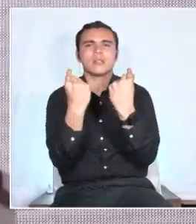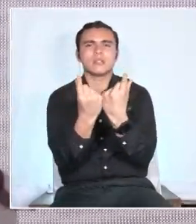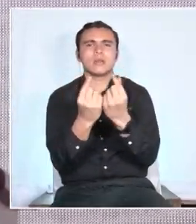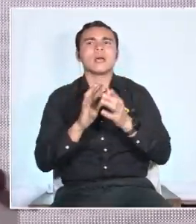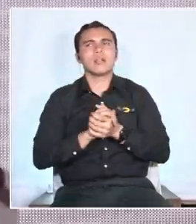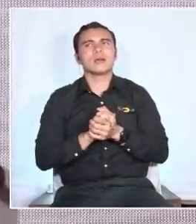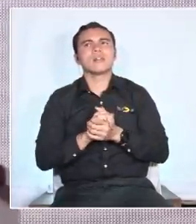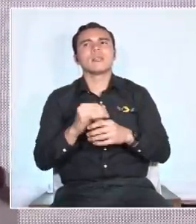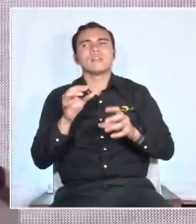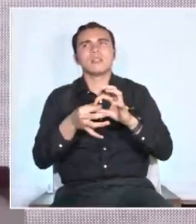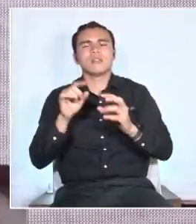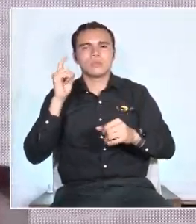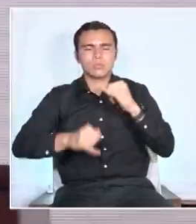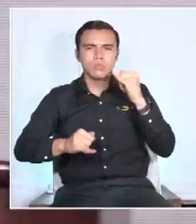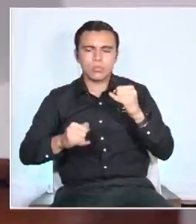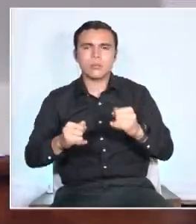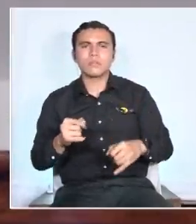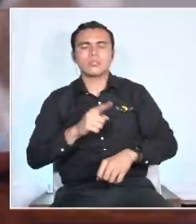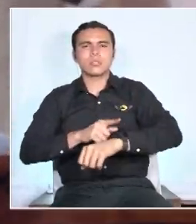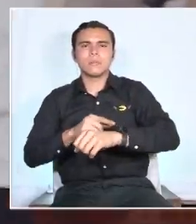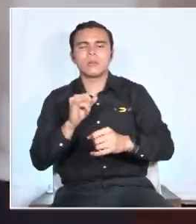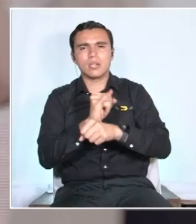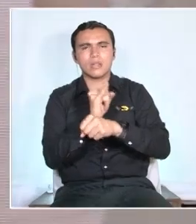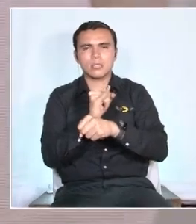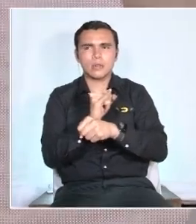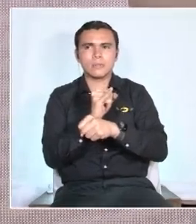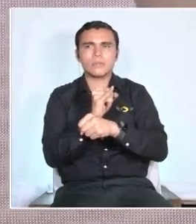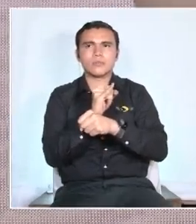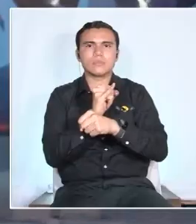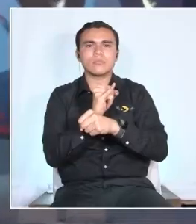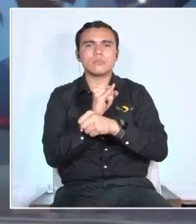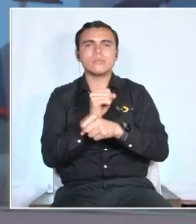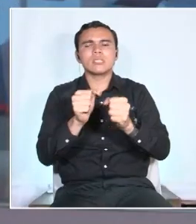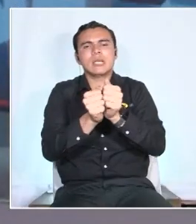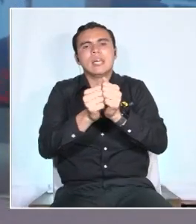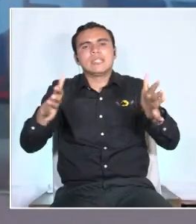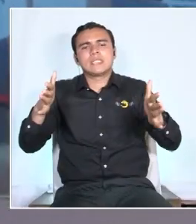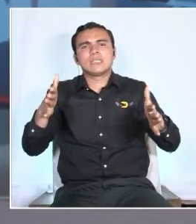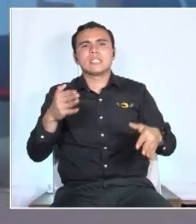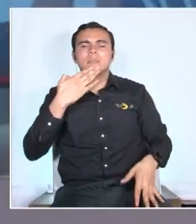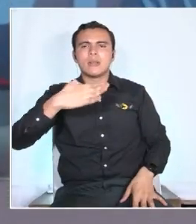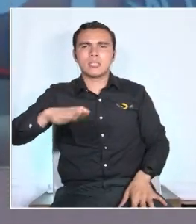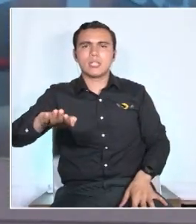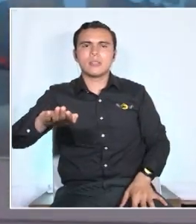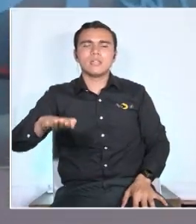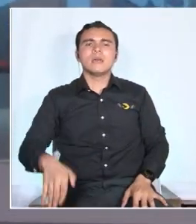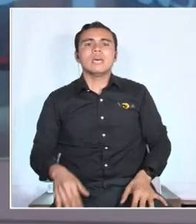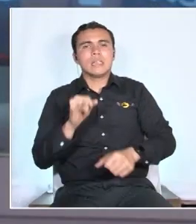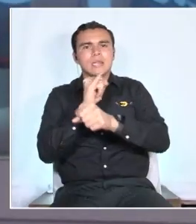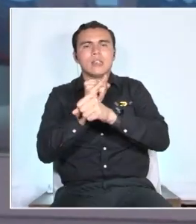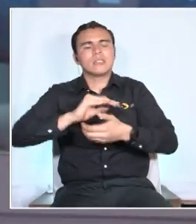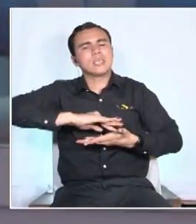iglesia de los últimos tiempos será la iglesia sin mancha y sin arruga. ¿Qué quiere decir? Una